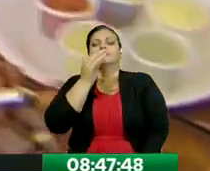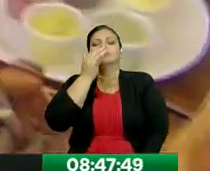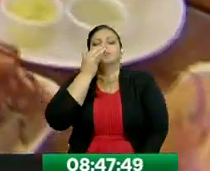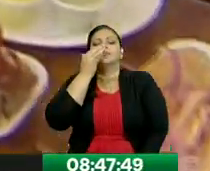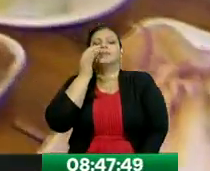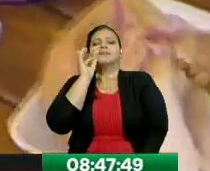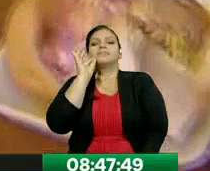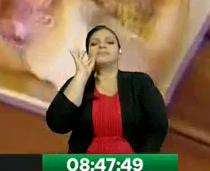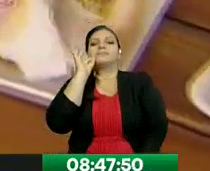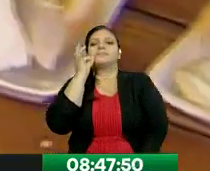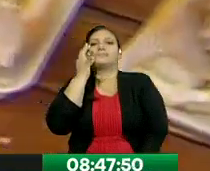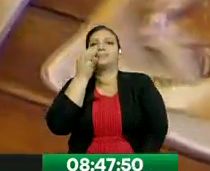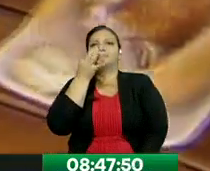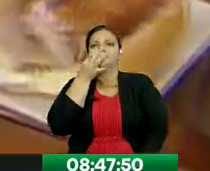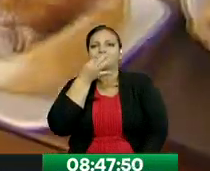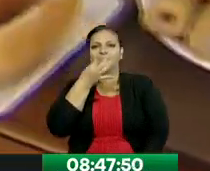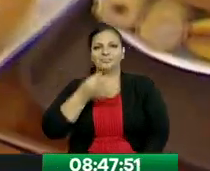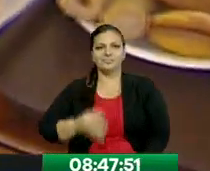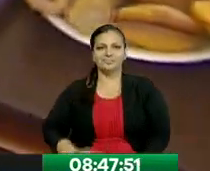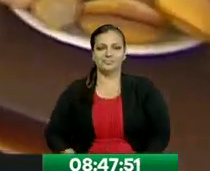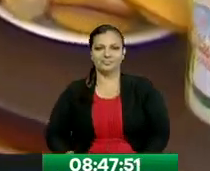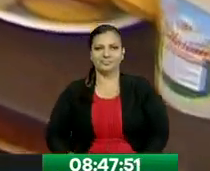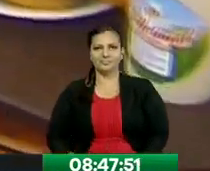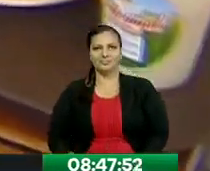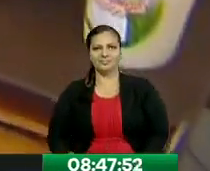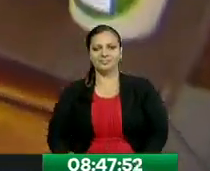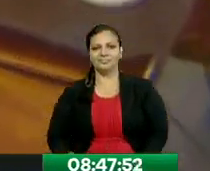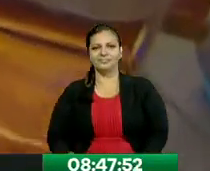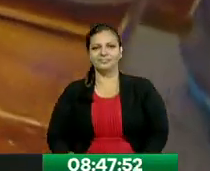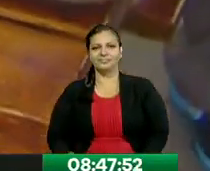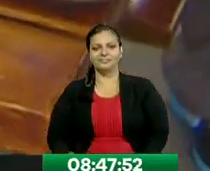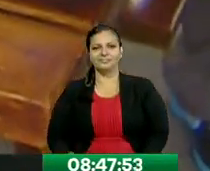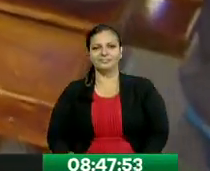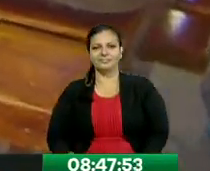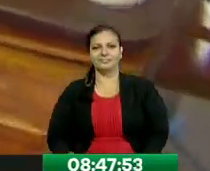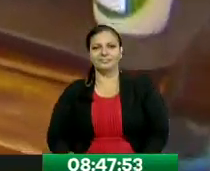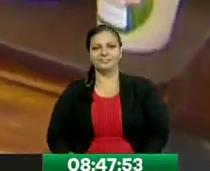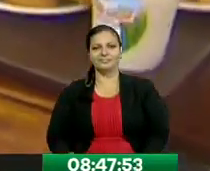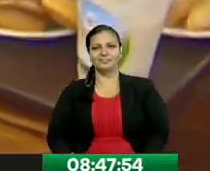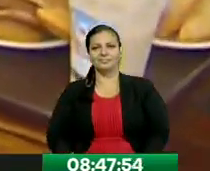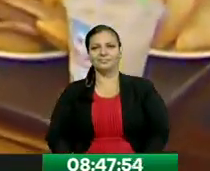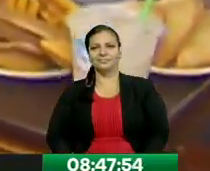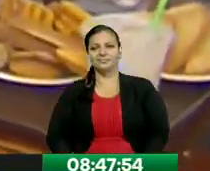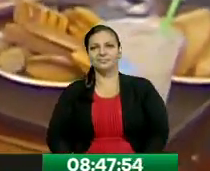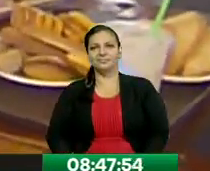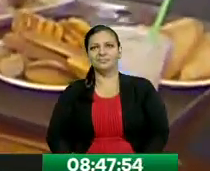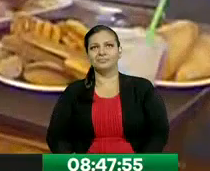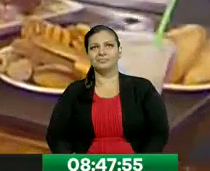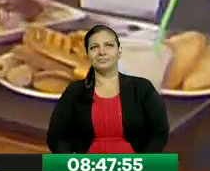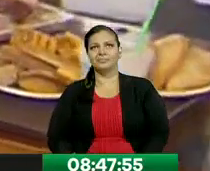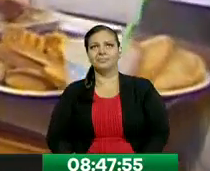huele espectacular, que uno se enamora. Y miren aquí, ellos son algunos de los